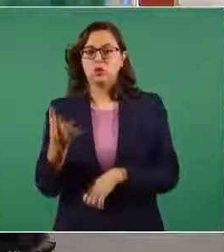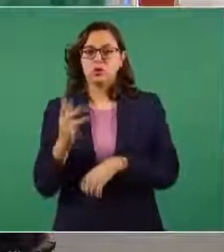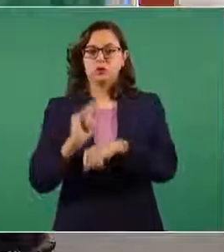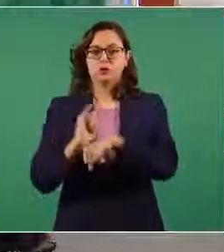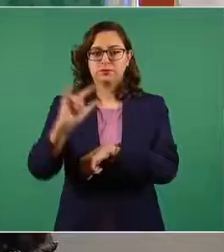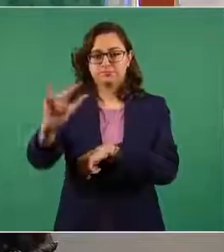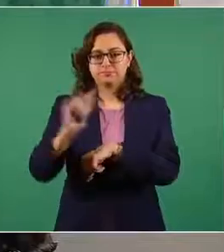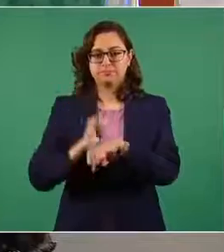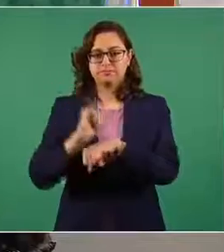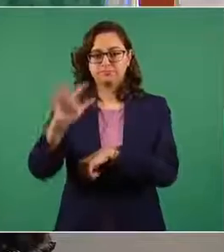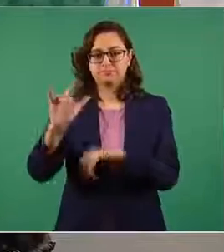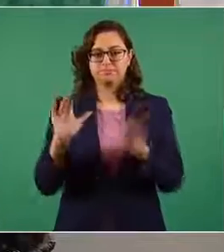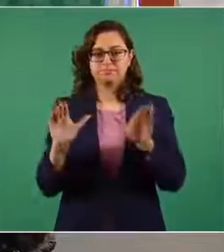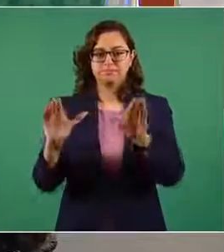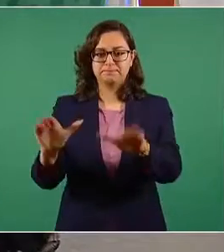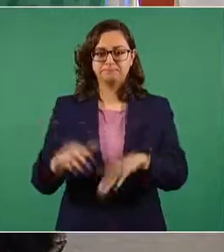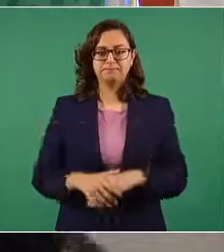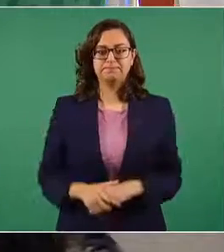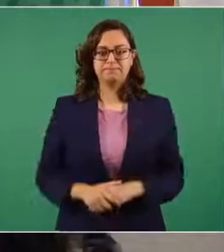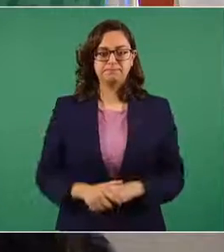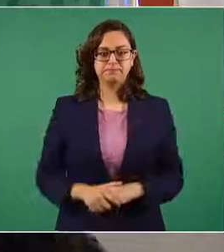presidente.